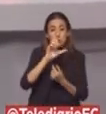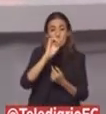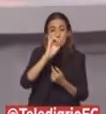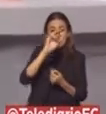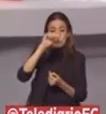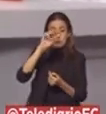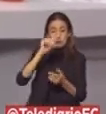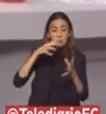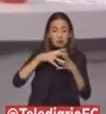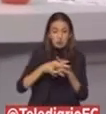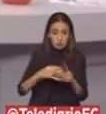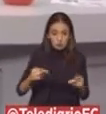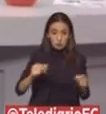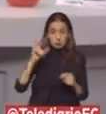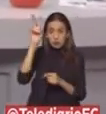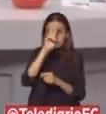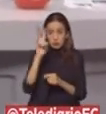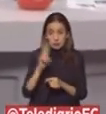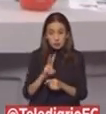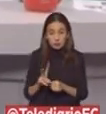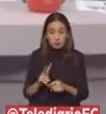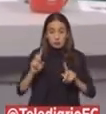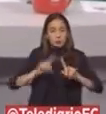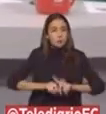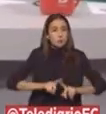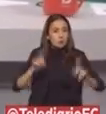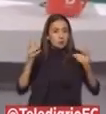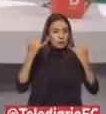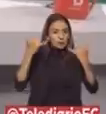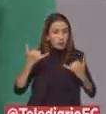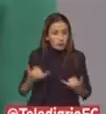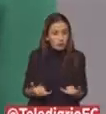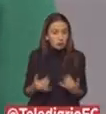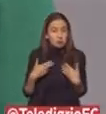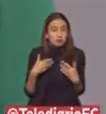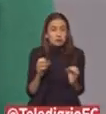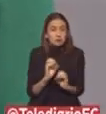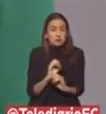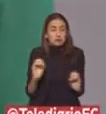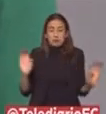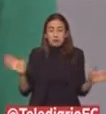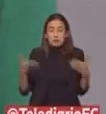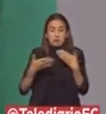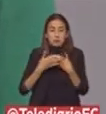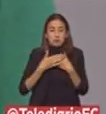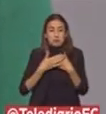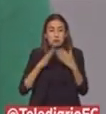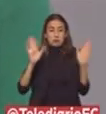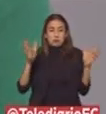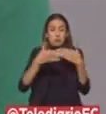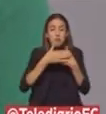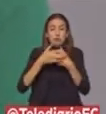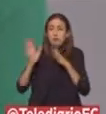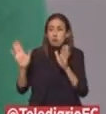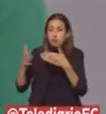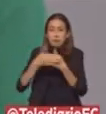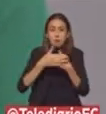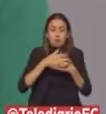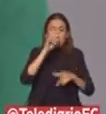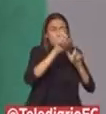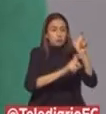para tratar de resolver la situación de venezuela sin embargo está en este momento prácticamente cerrando las fronteras a los ciudadanos